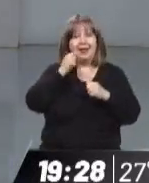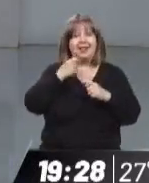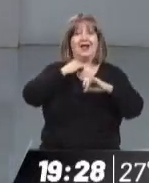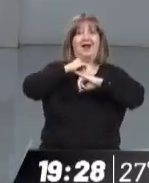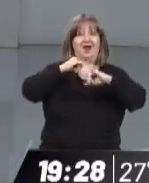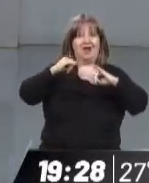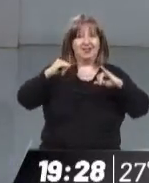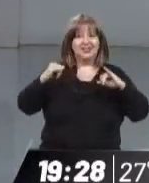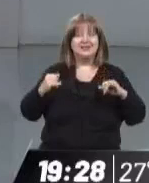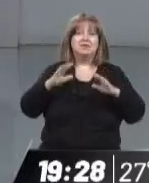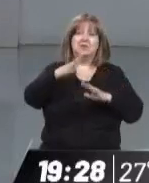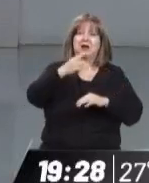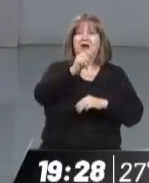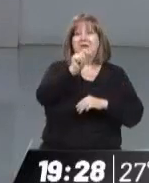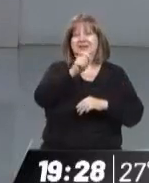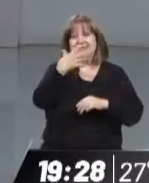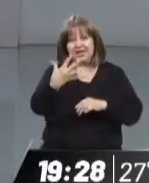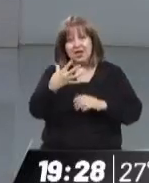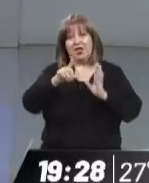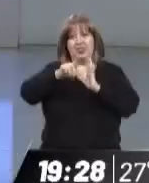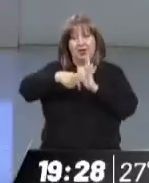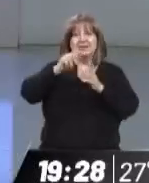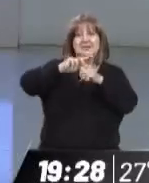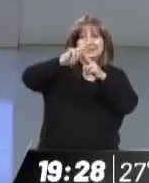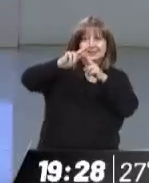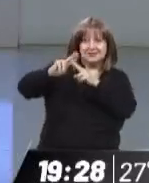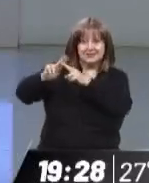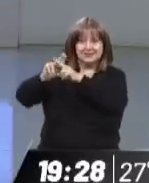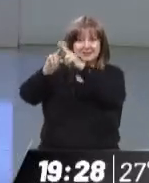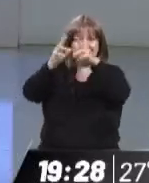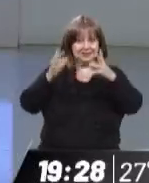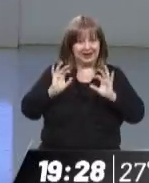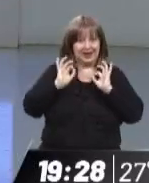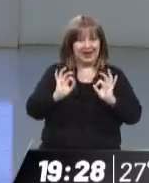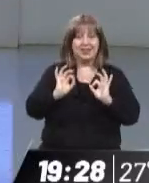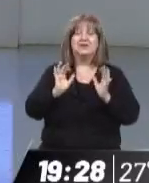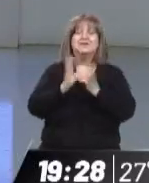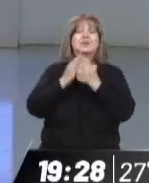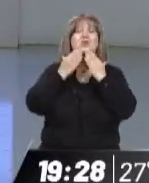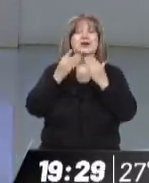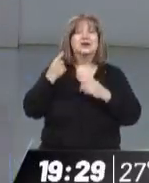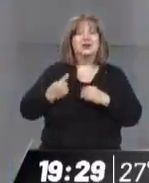decían, más o menos va a tardar unos 5 meses para poderlo ver ya directamente, totalmente restaurado. Gracias, Sofi. A ustedes.